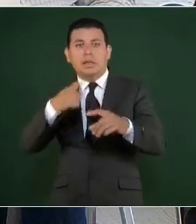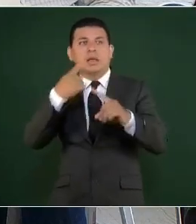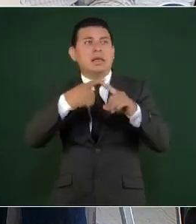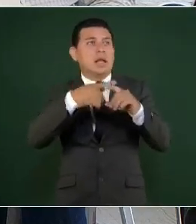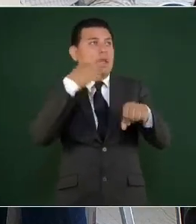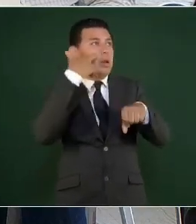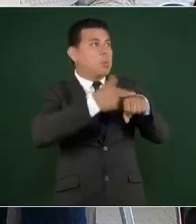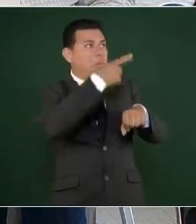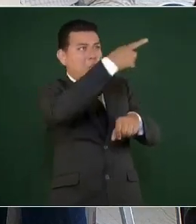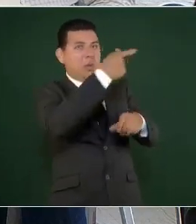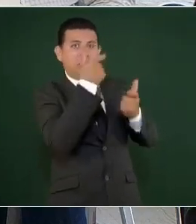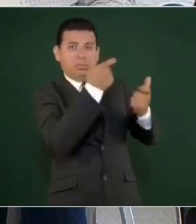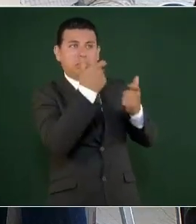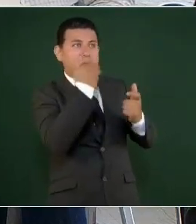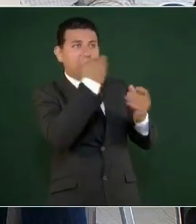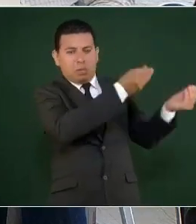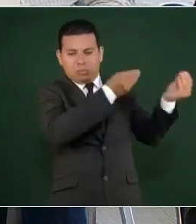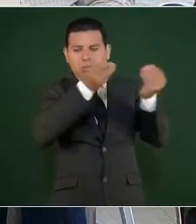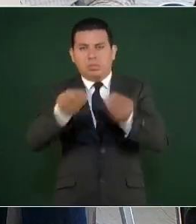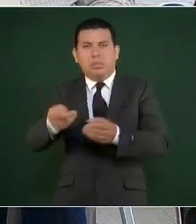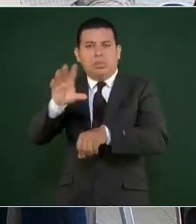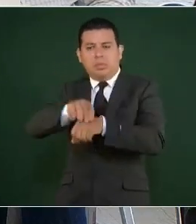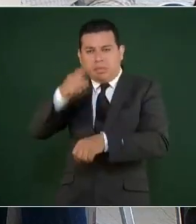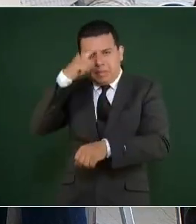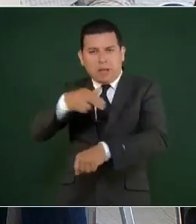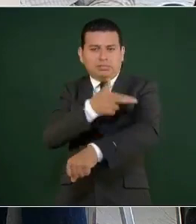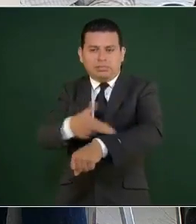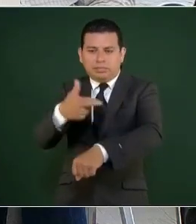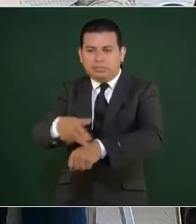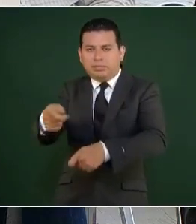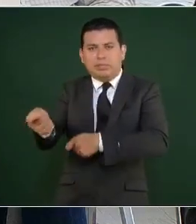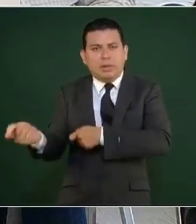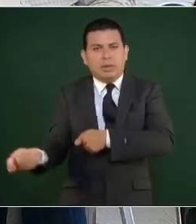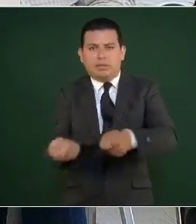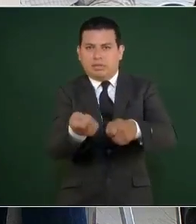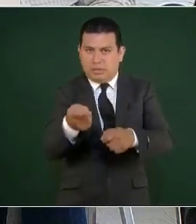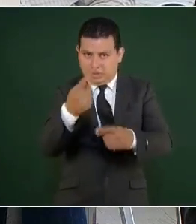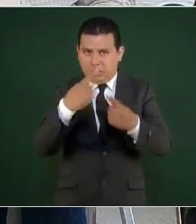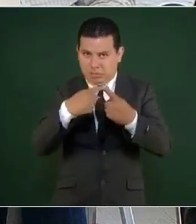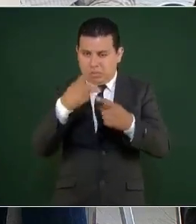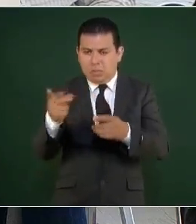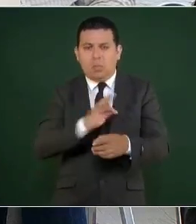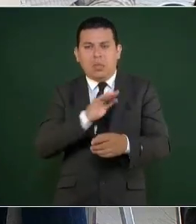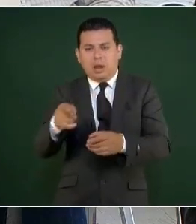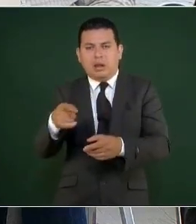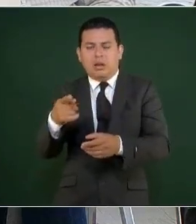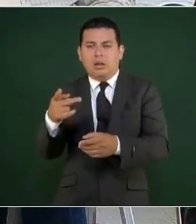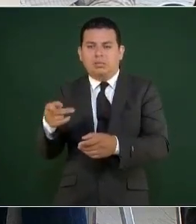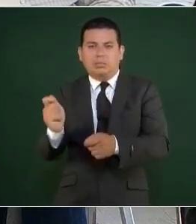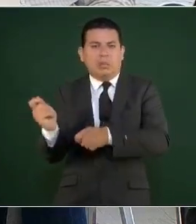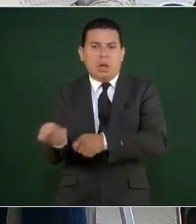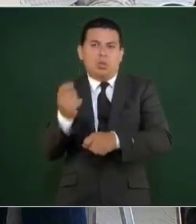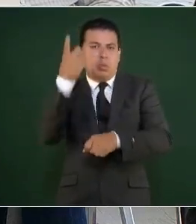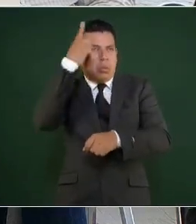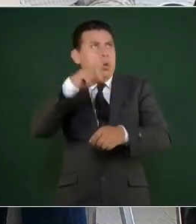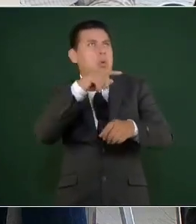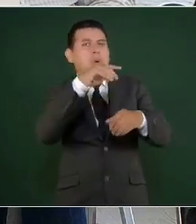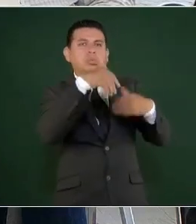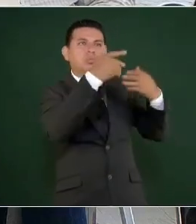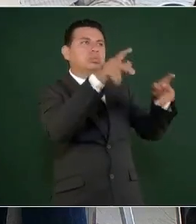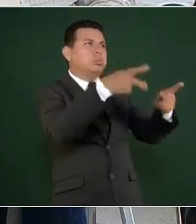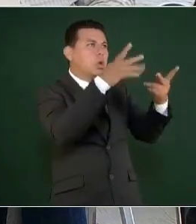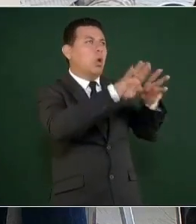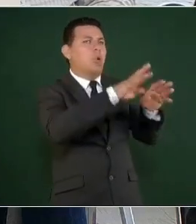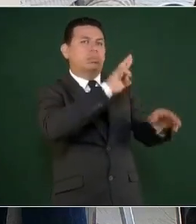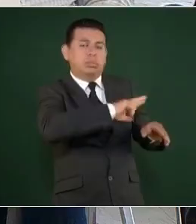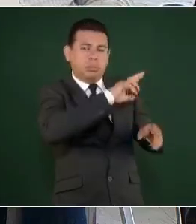factible tanto financiera como operativamente para el campo de golf? Esa sería la primera pregunta, presidente. La segunda, si no me falla la memoria,